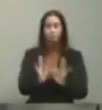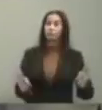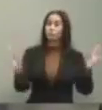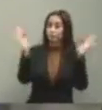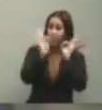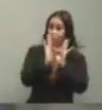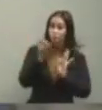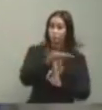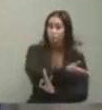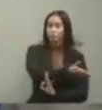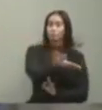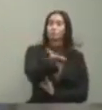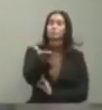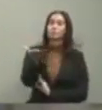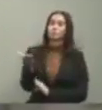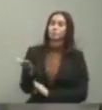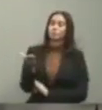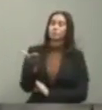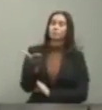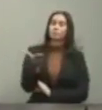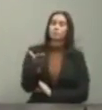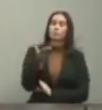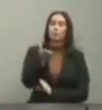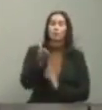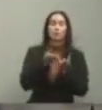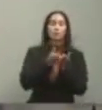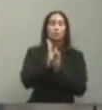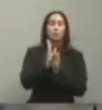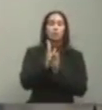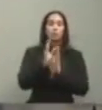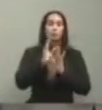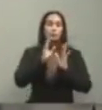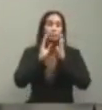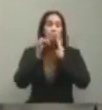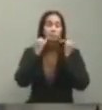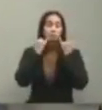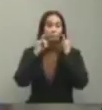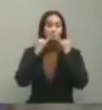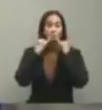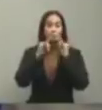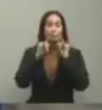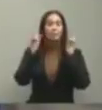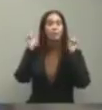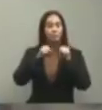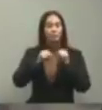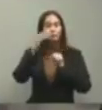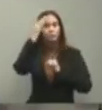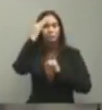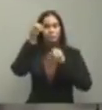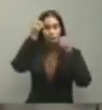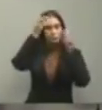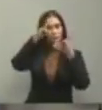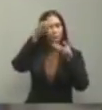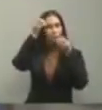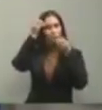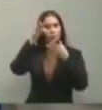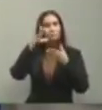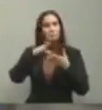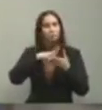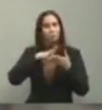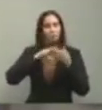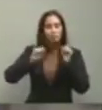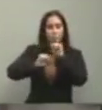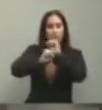ustedes como medio de comunicación sepan transmitir en estos momentos